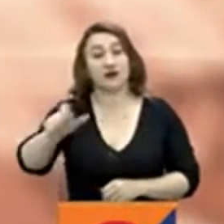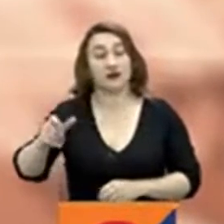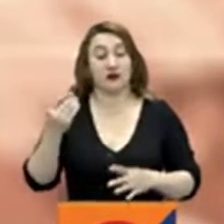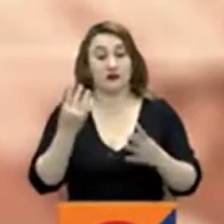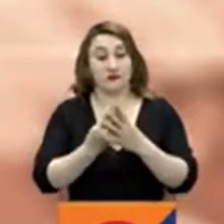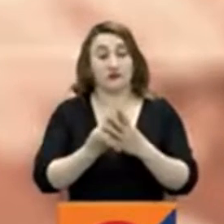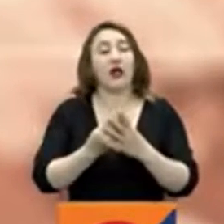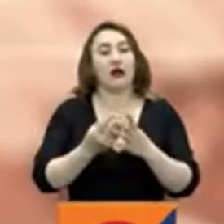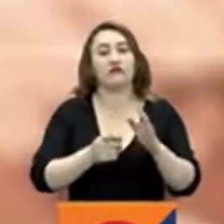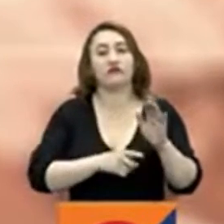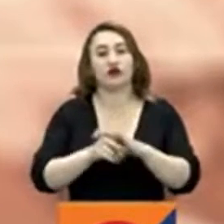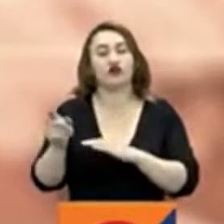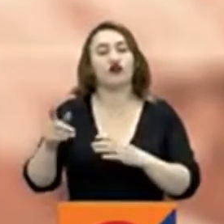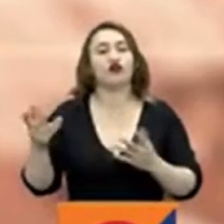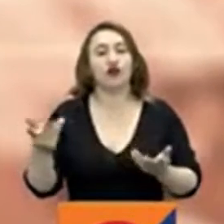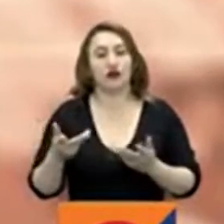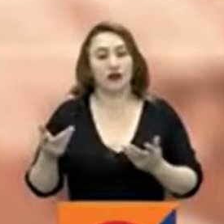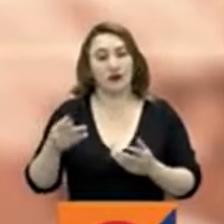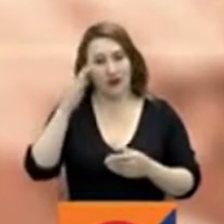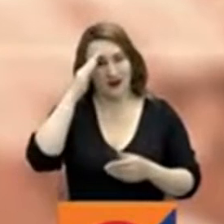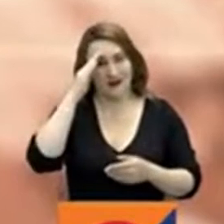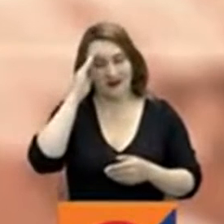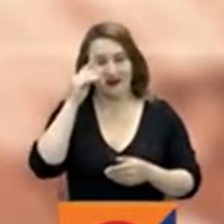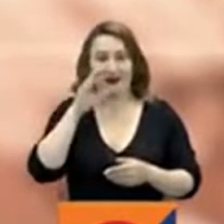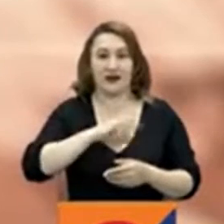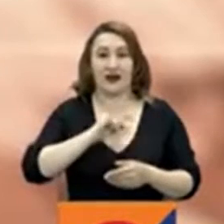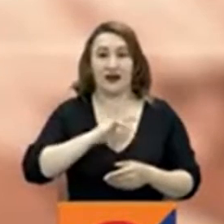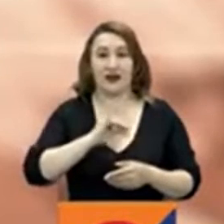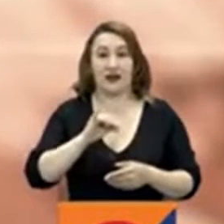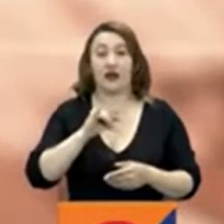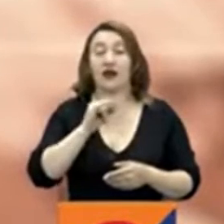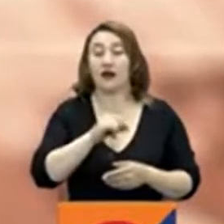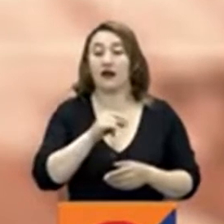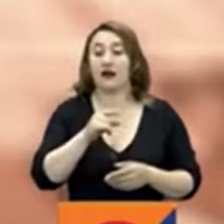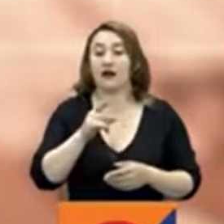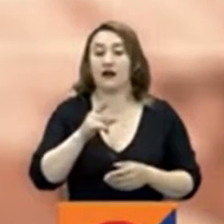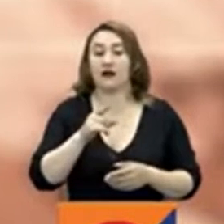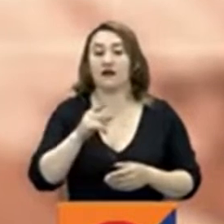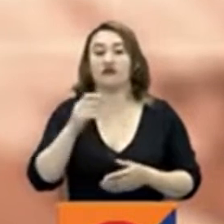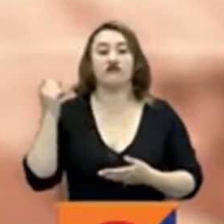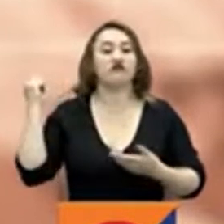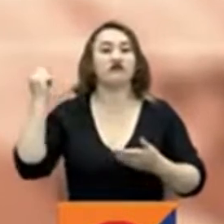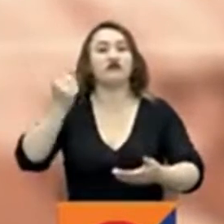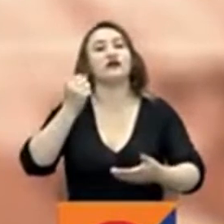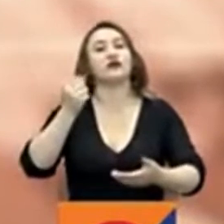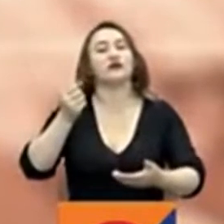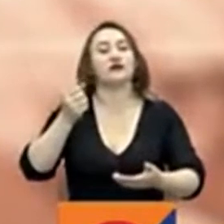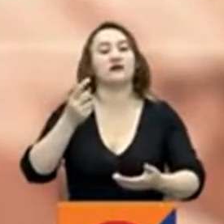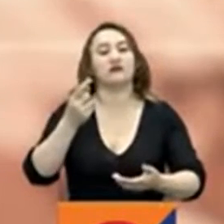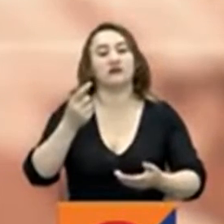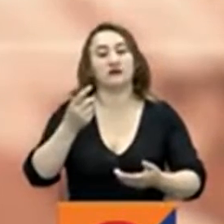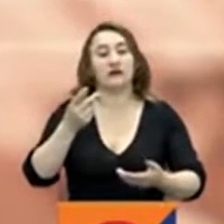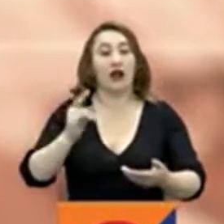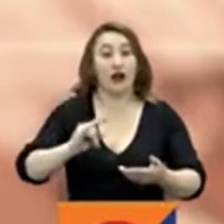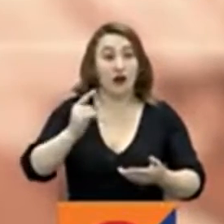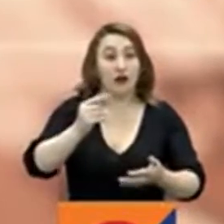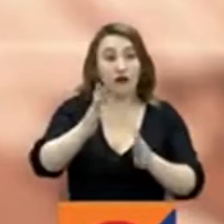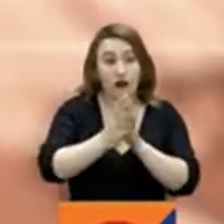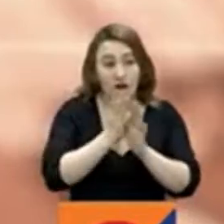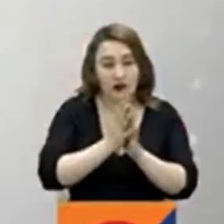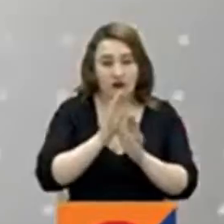de Cali. Ofrecen 50 millones de pesos de recompensa por información que ayude a dar con los prófugos. Caterina Estacio, buenas